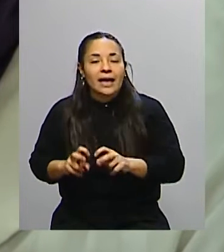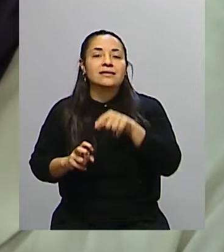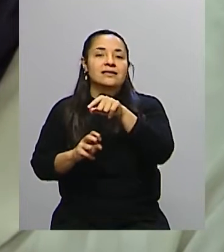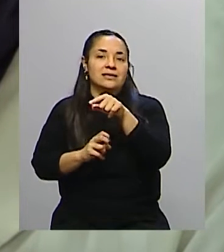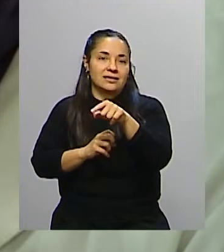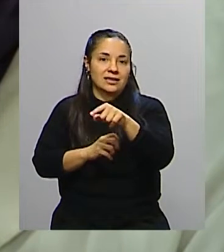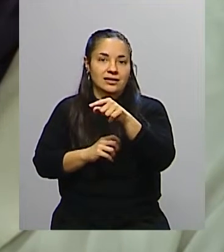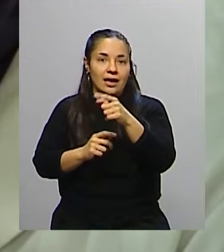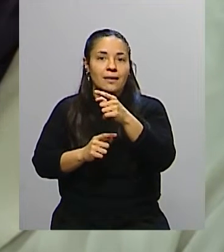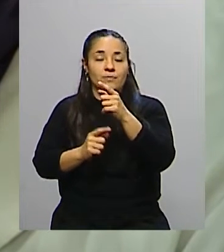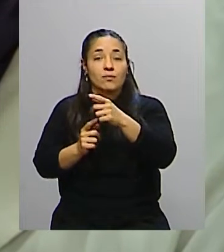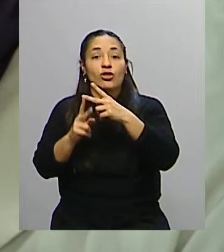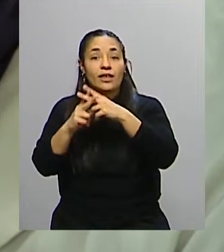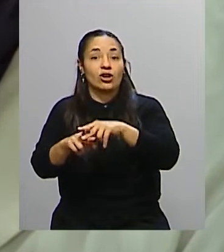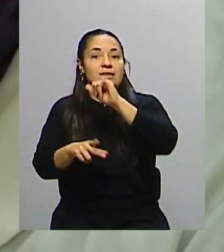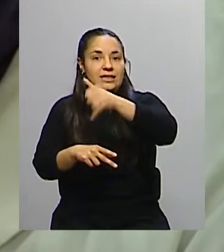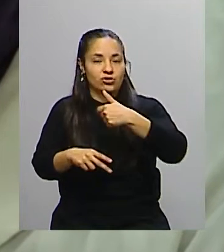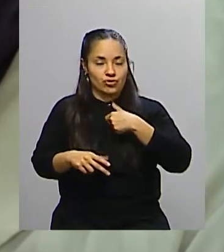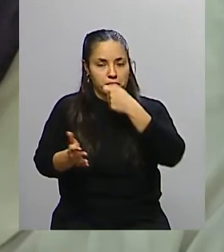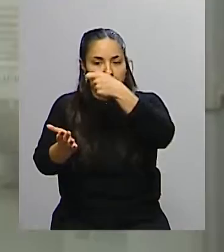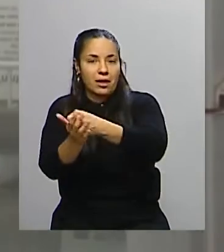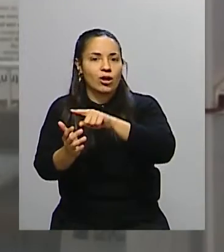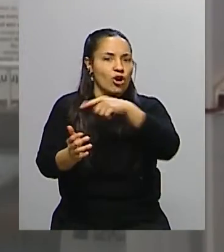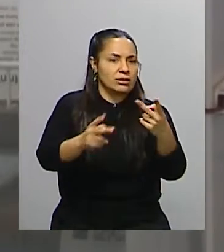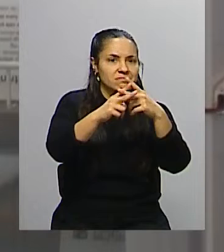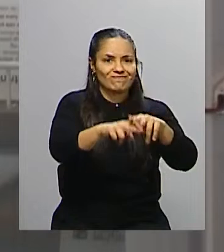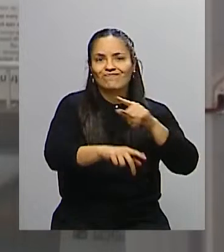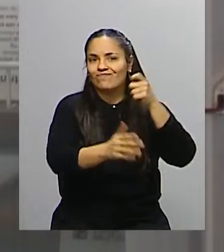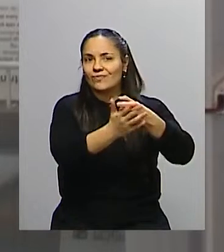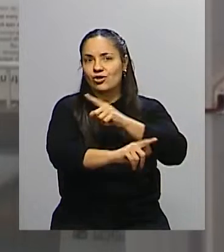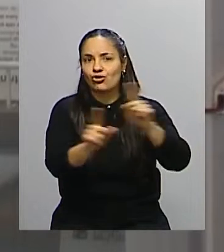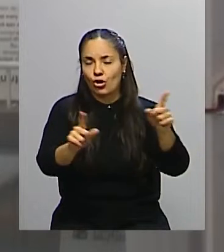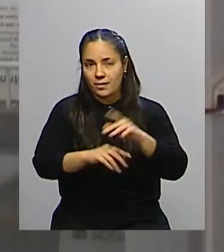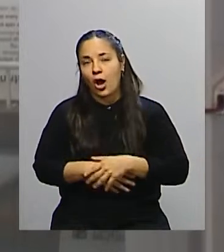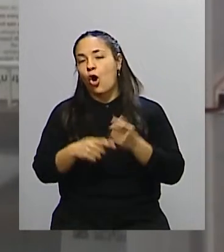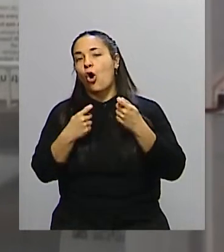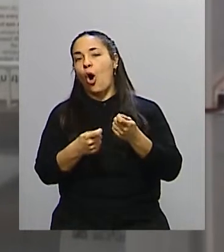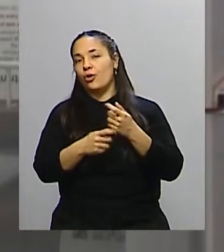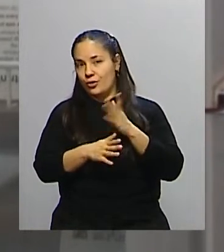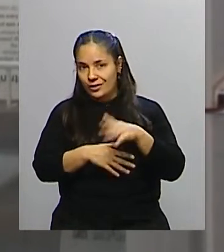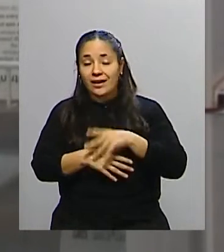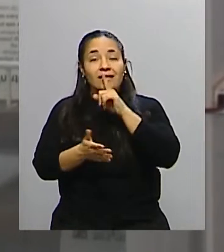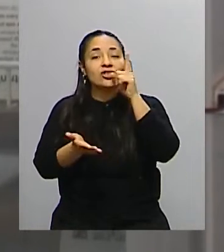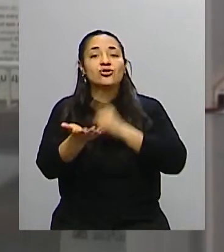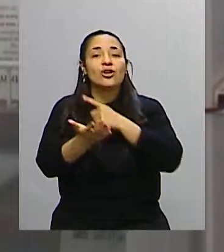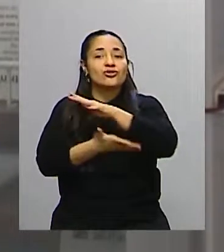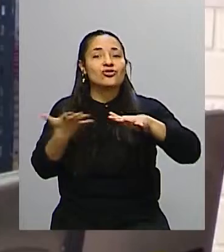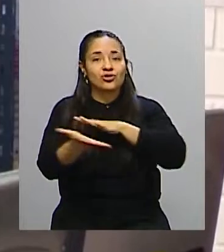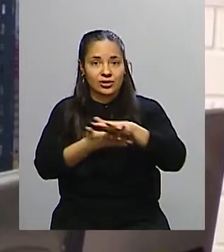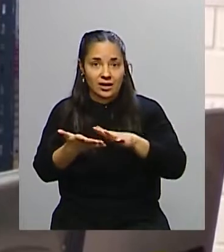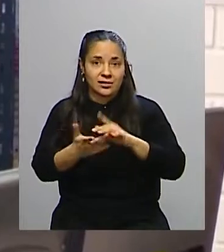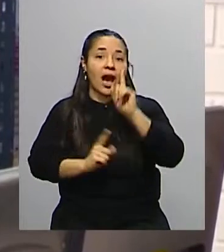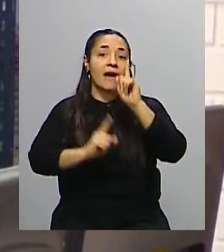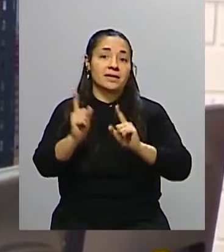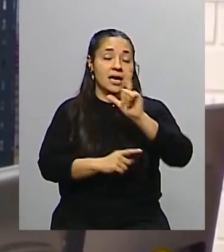esta tecnología sí la financio con mi sistema y esta tecnología no la financio, al menos a este costo. Son definiciones sociales que quizás los países menos